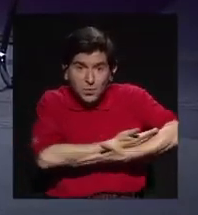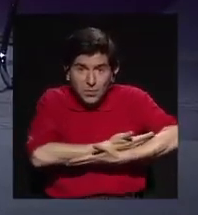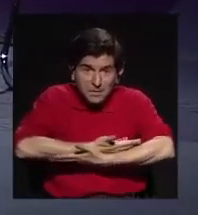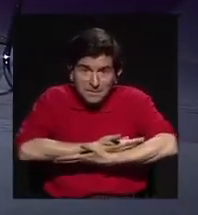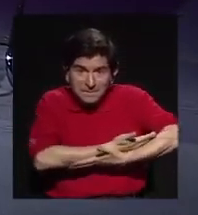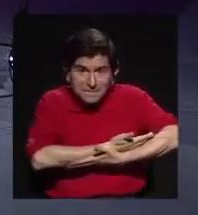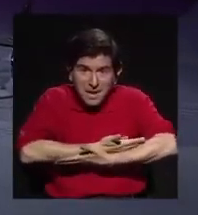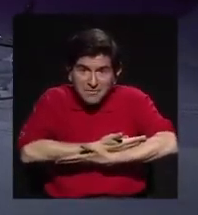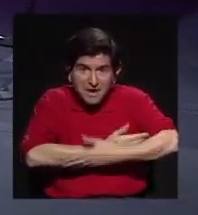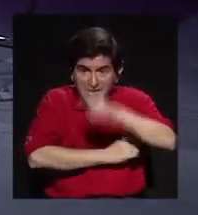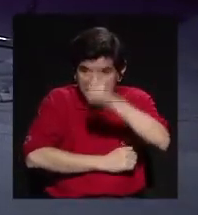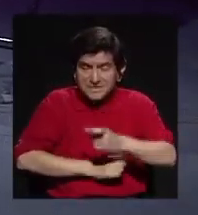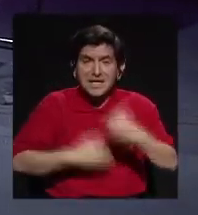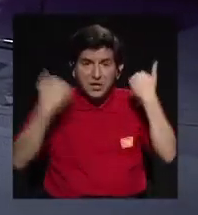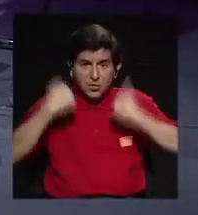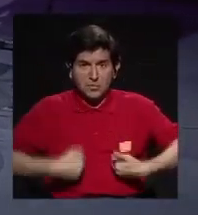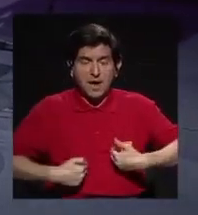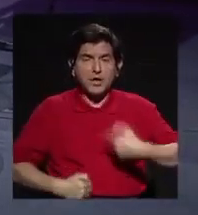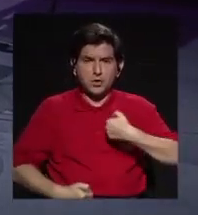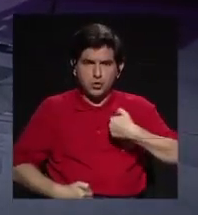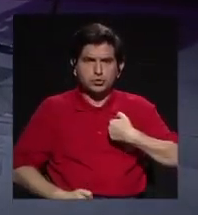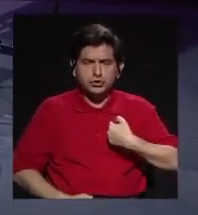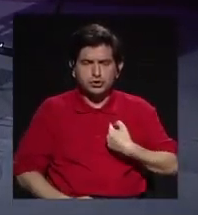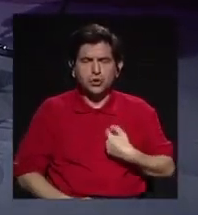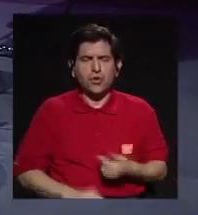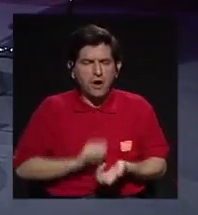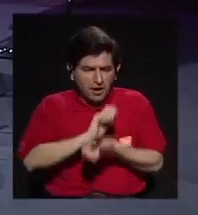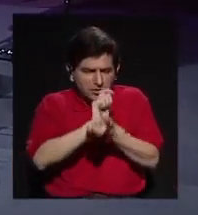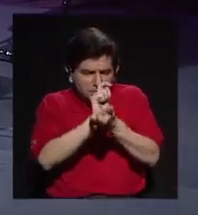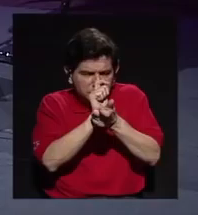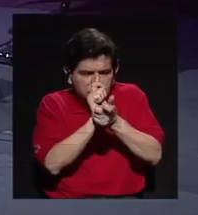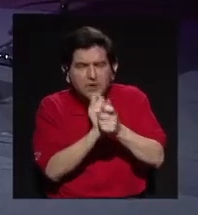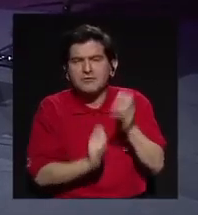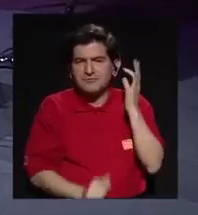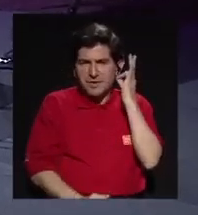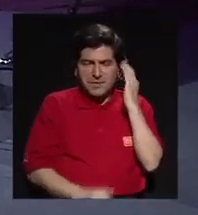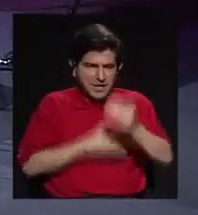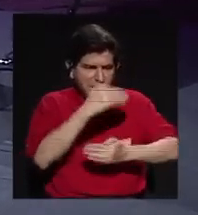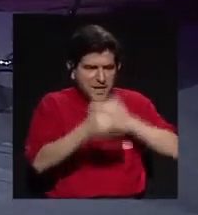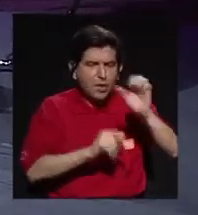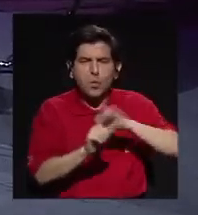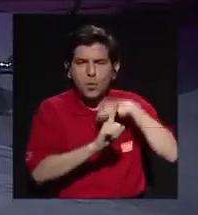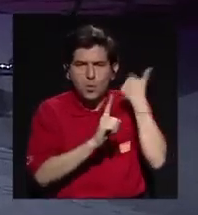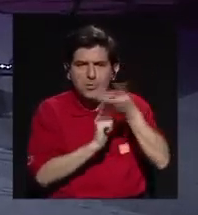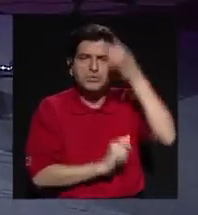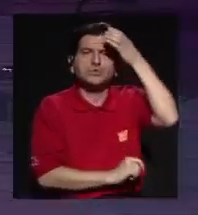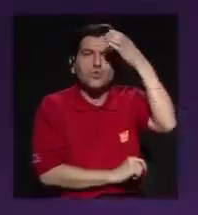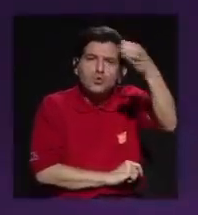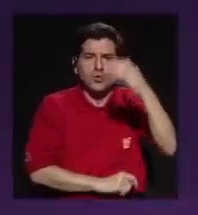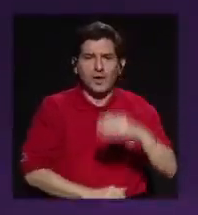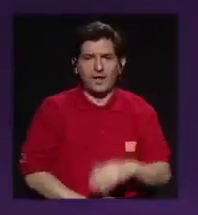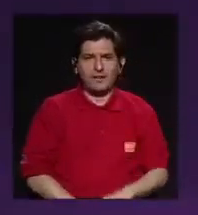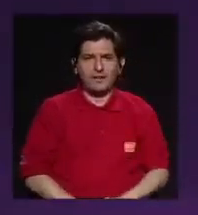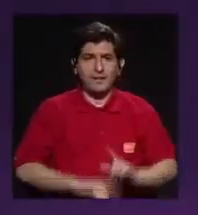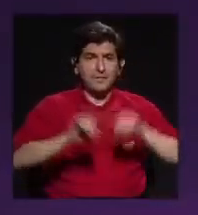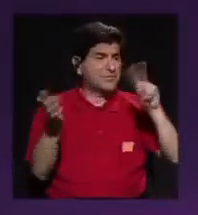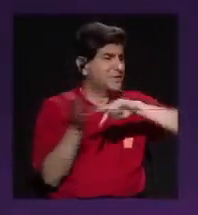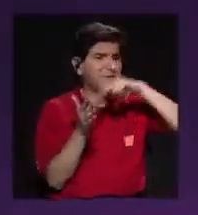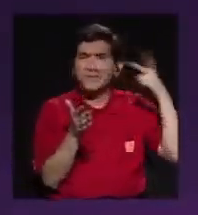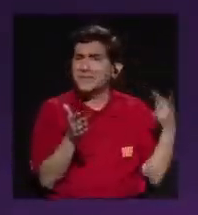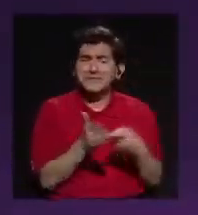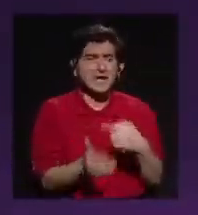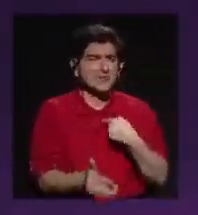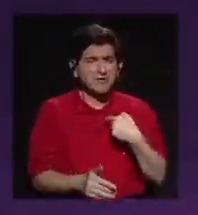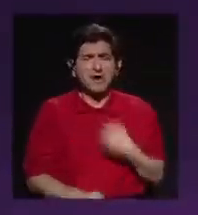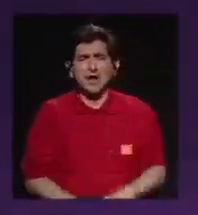Una criatura, un ser humano, sí. Lo que Simone dijo es que yo me hago femenina a través de un proceso de socialización cultural, pero no es que dijo que